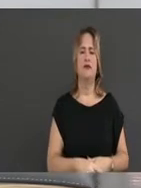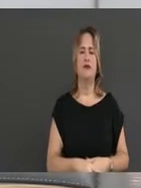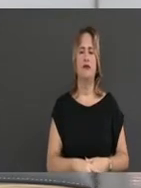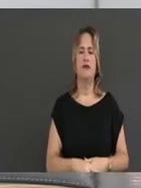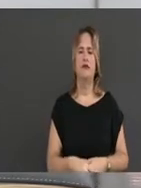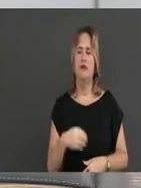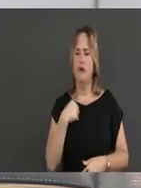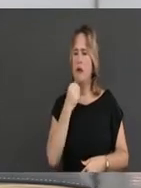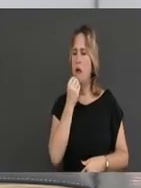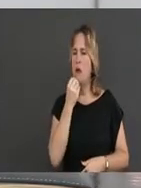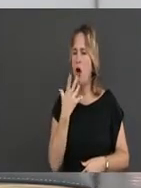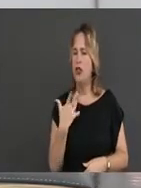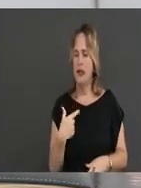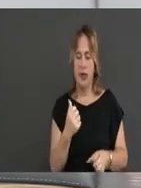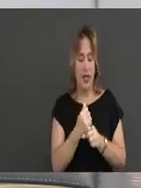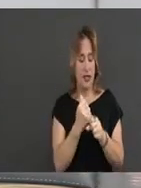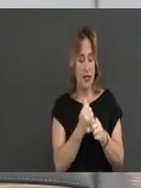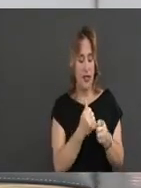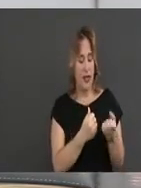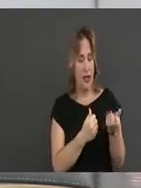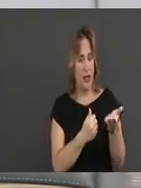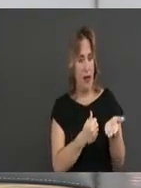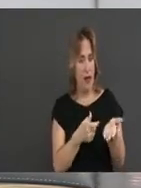La posibilidad de operar y